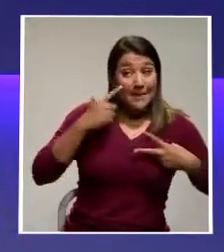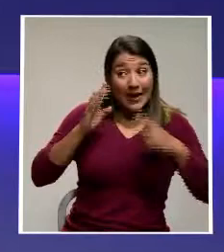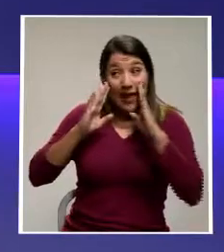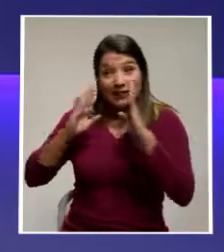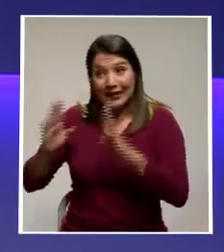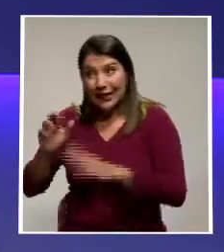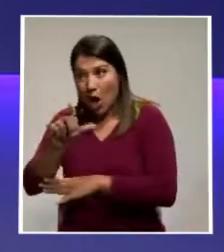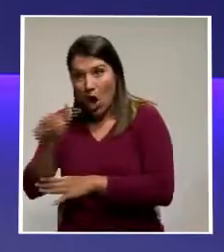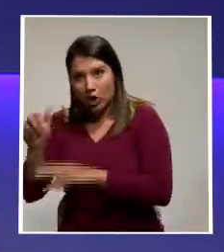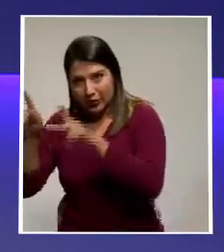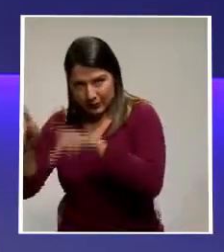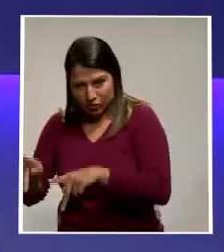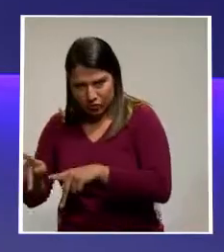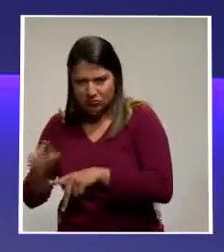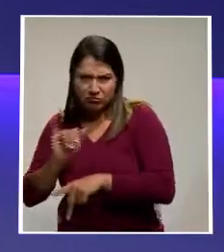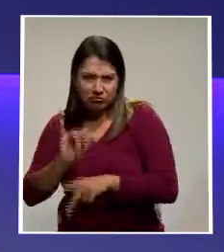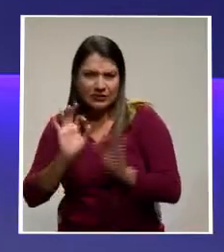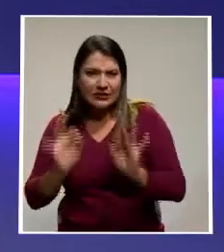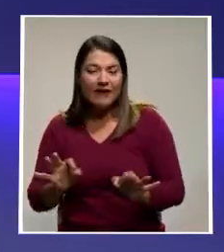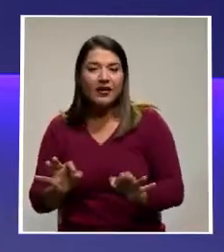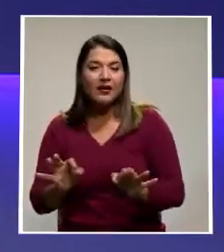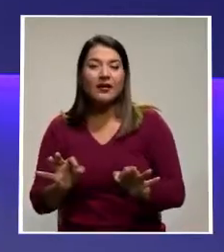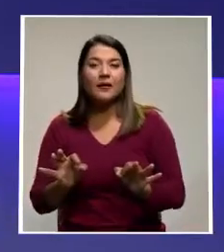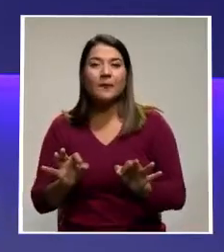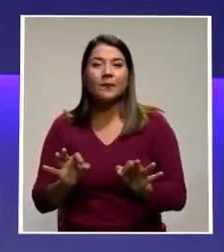correcto, está bien,